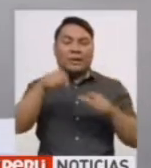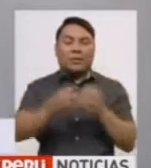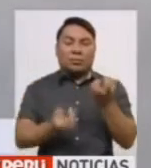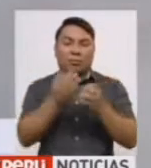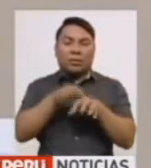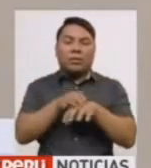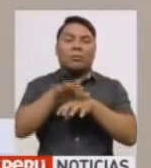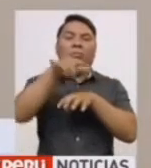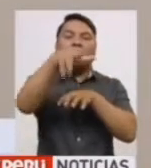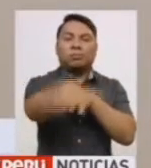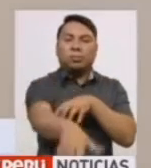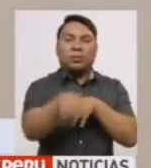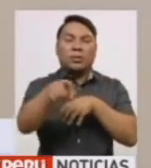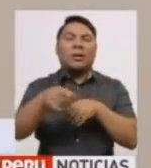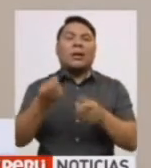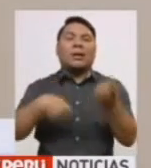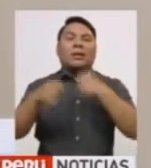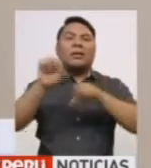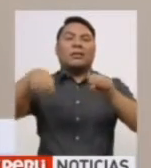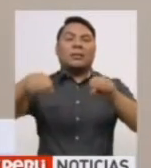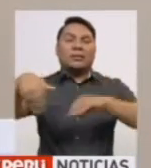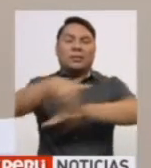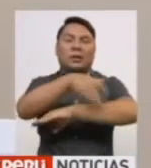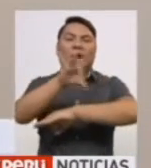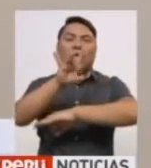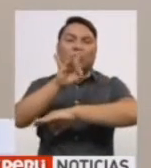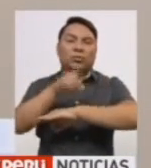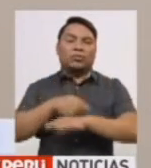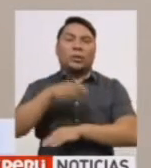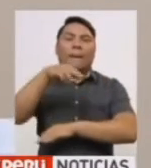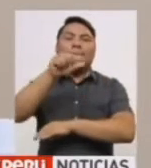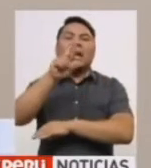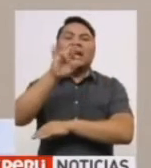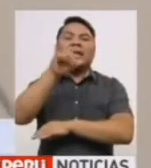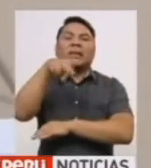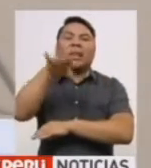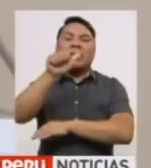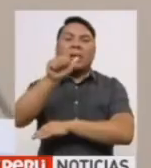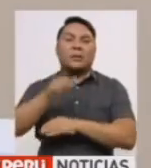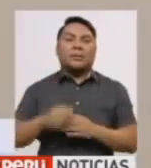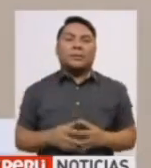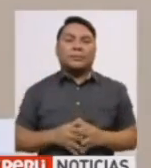de vehículos menores ubicada en la cuadra 8 de la avenida La Marina.